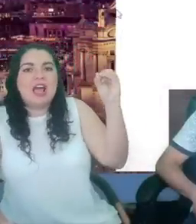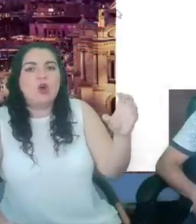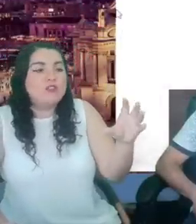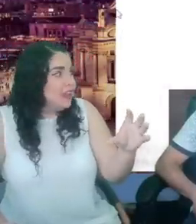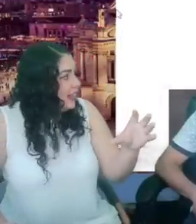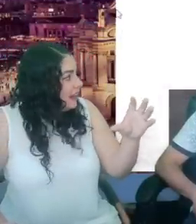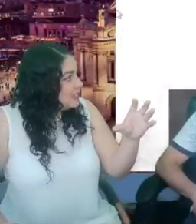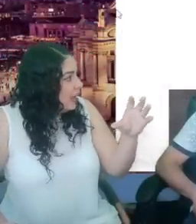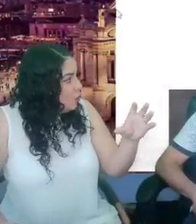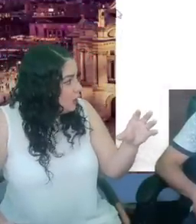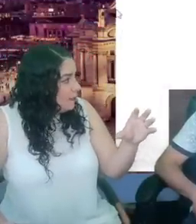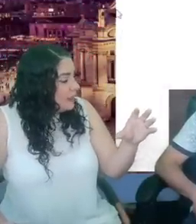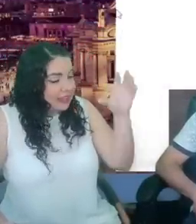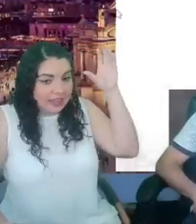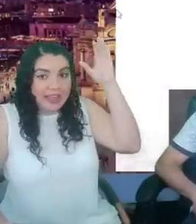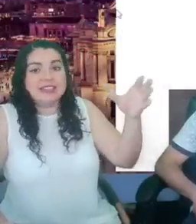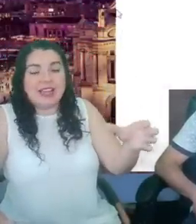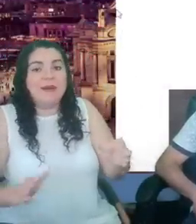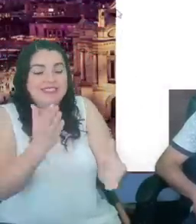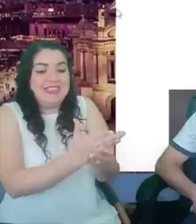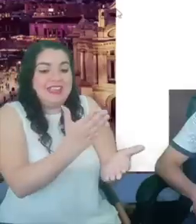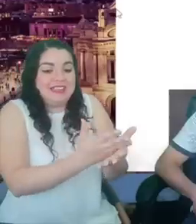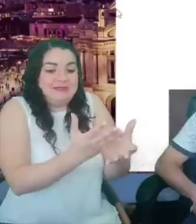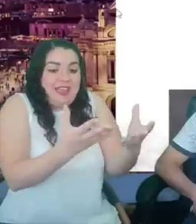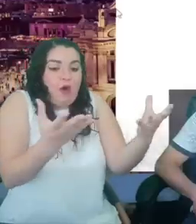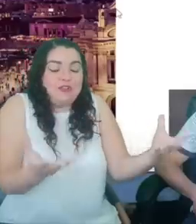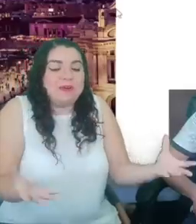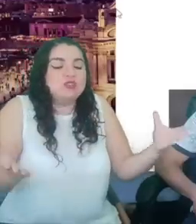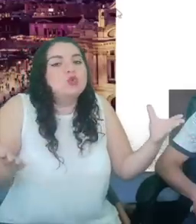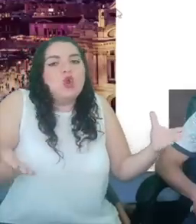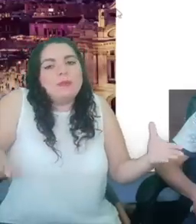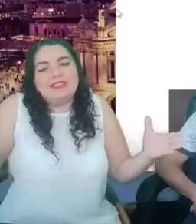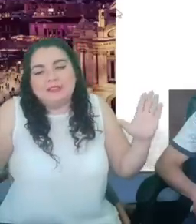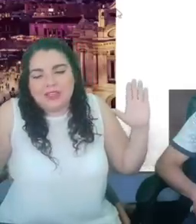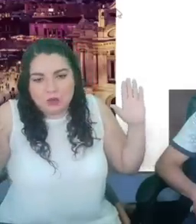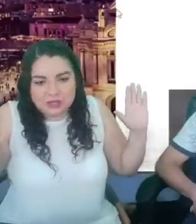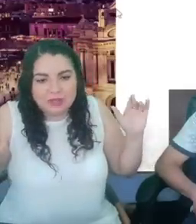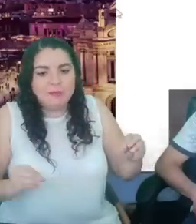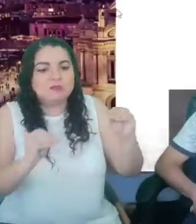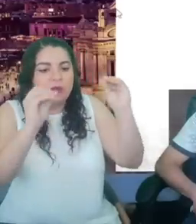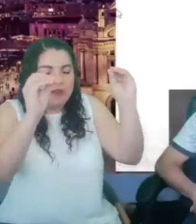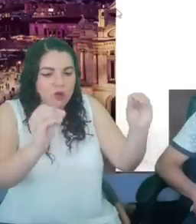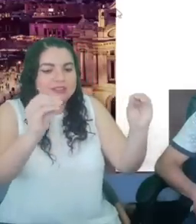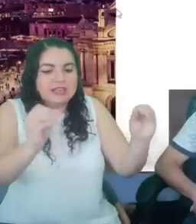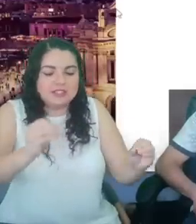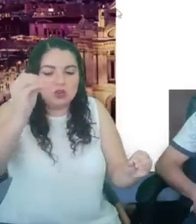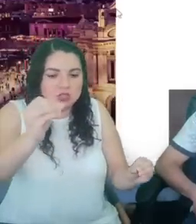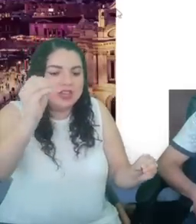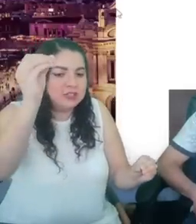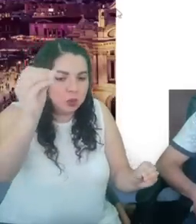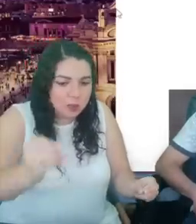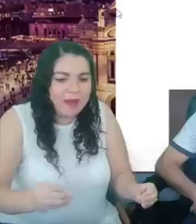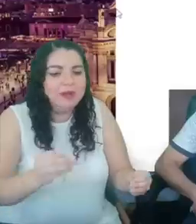la condena de garcía luna que se acaba de confirmar su culpabilidad ya lo sabíamos pero ante corte ya se